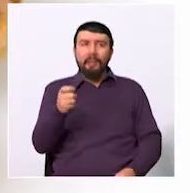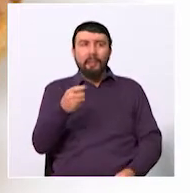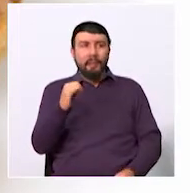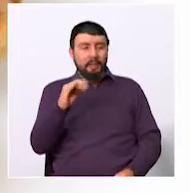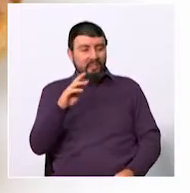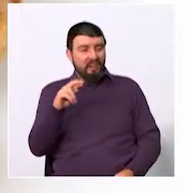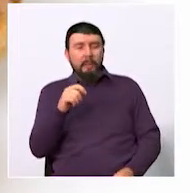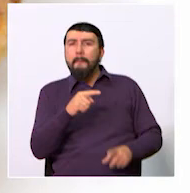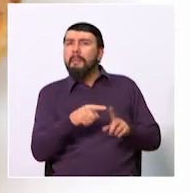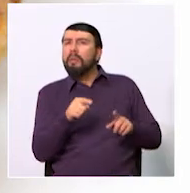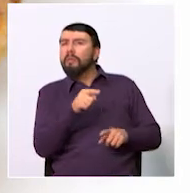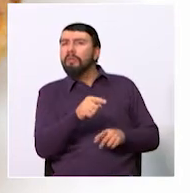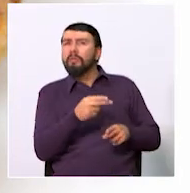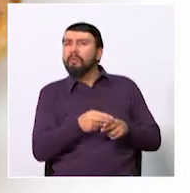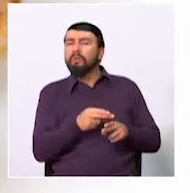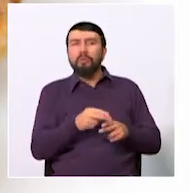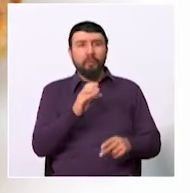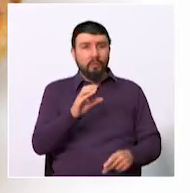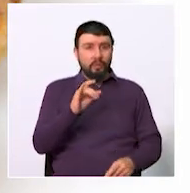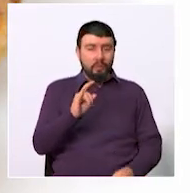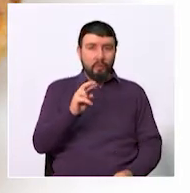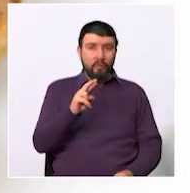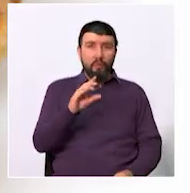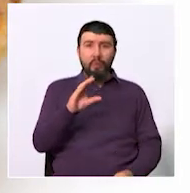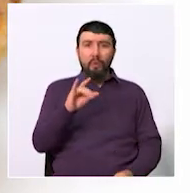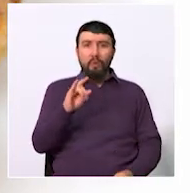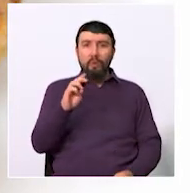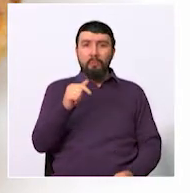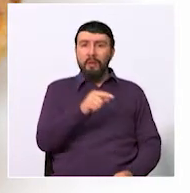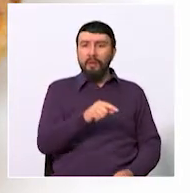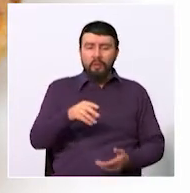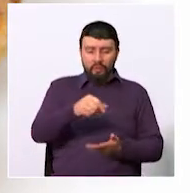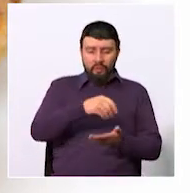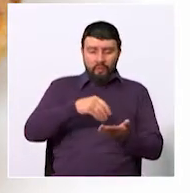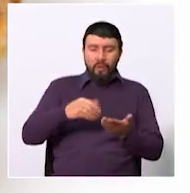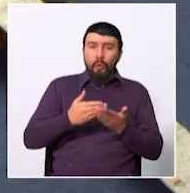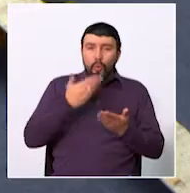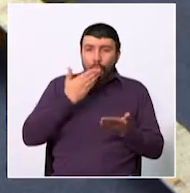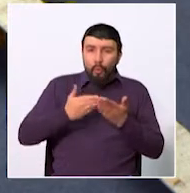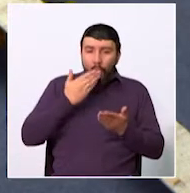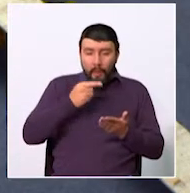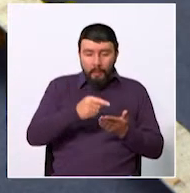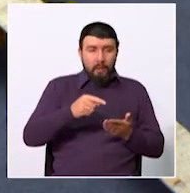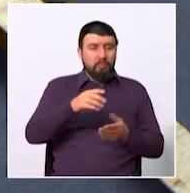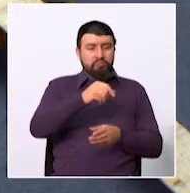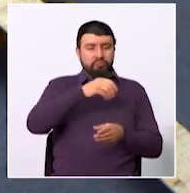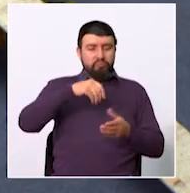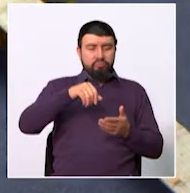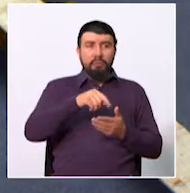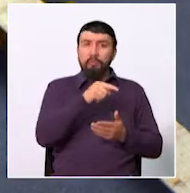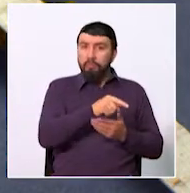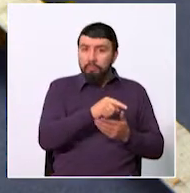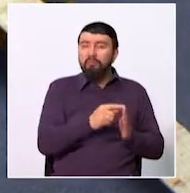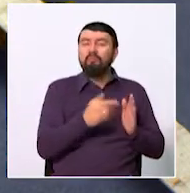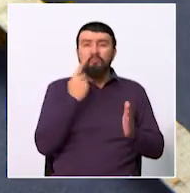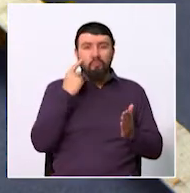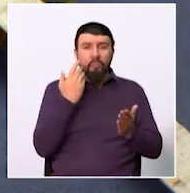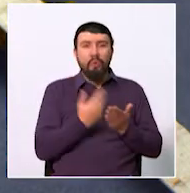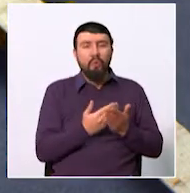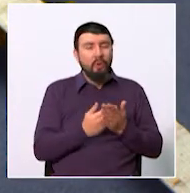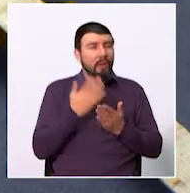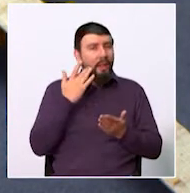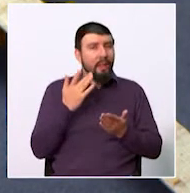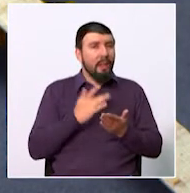que da un color como azafrán a los alimentos está demostrado científicamente que limpia las arterias